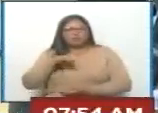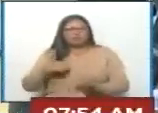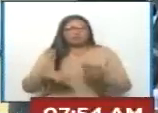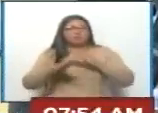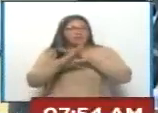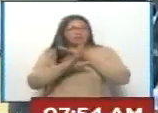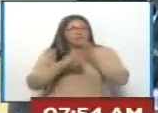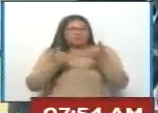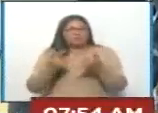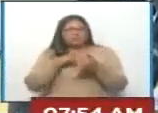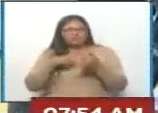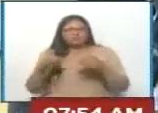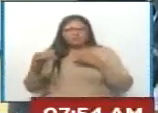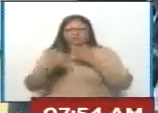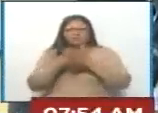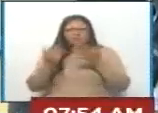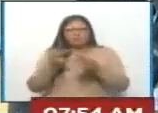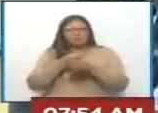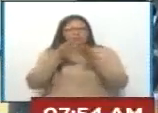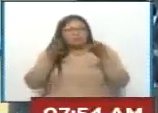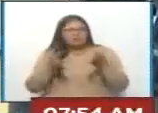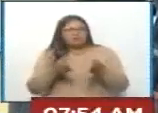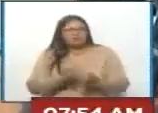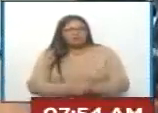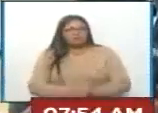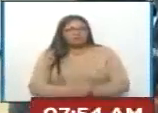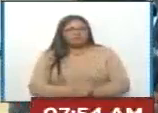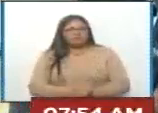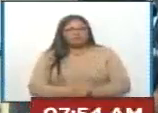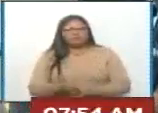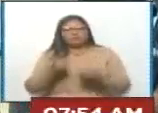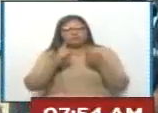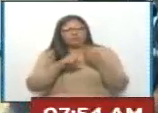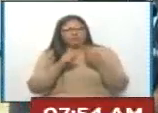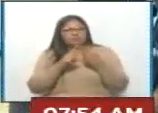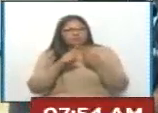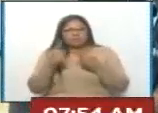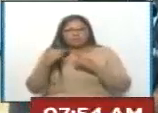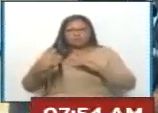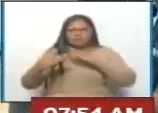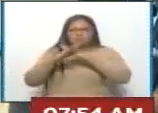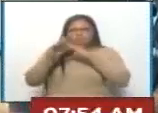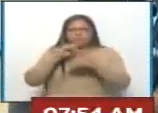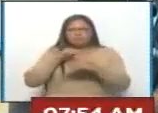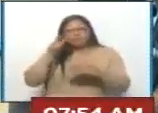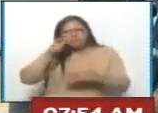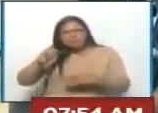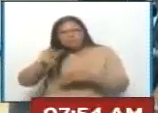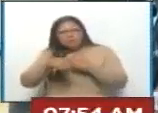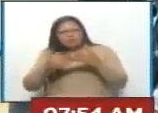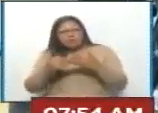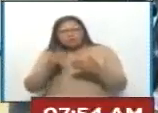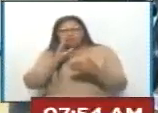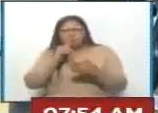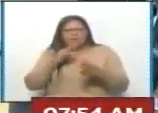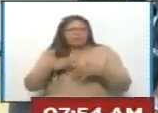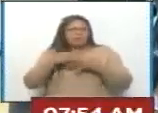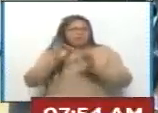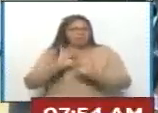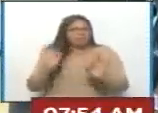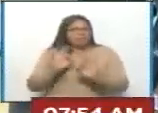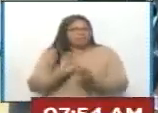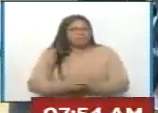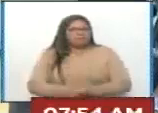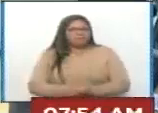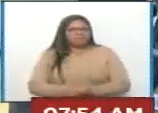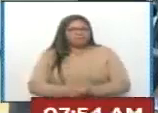para derrocar a un gobierno. Número uno. Y si tiene impacto para el pueblo en negativo, no nos interesa absolutamente nada. Y